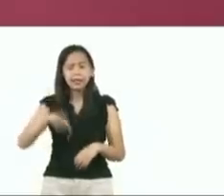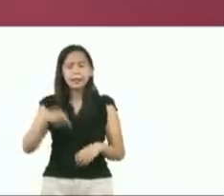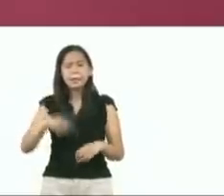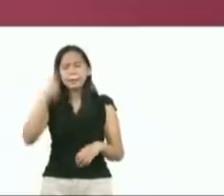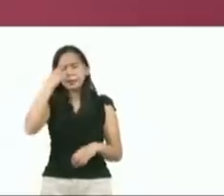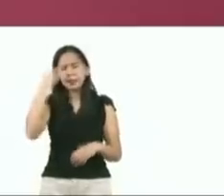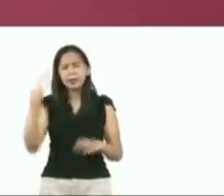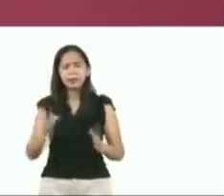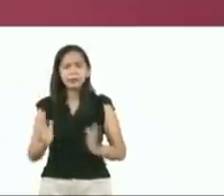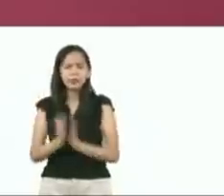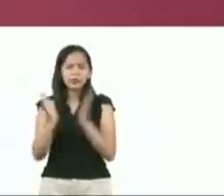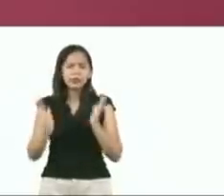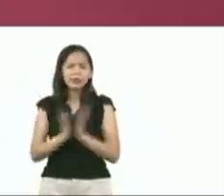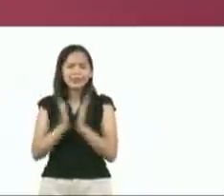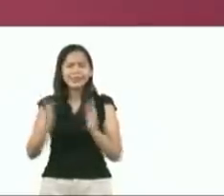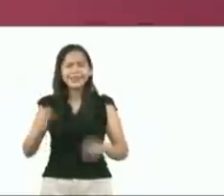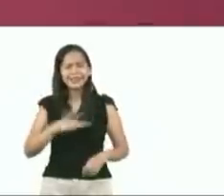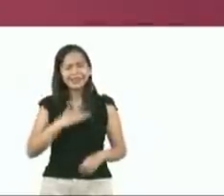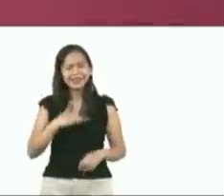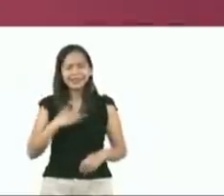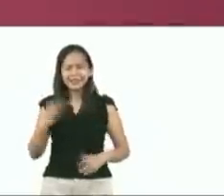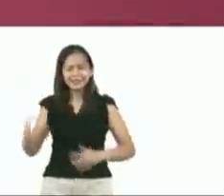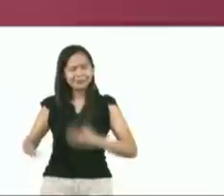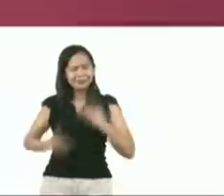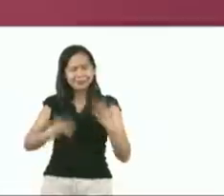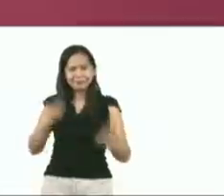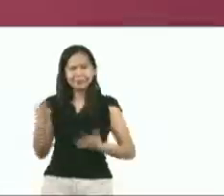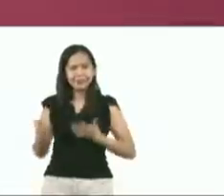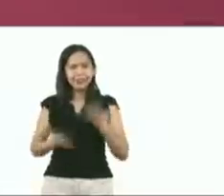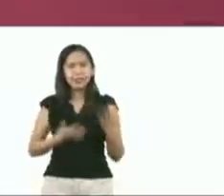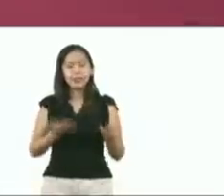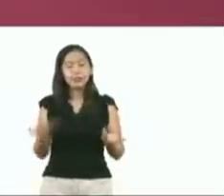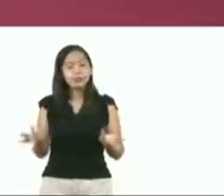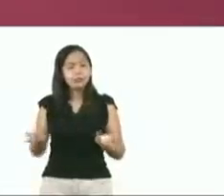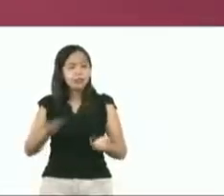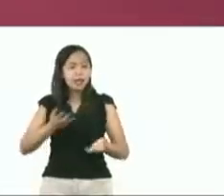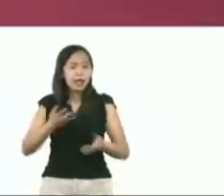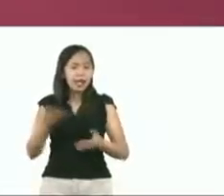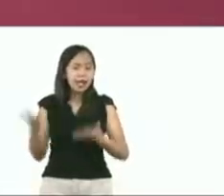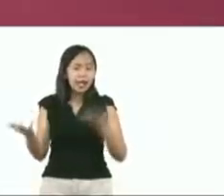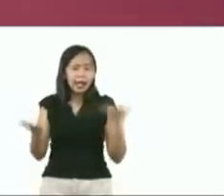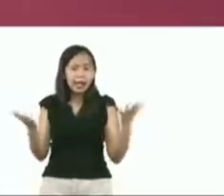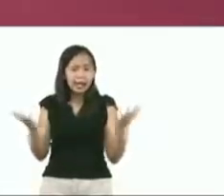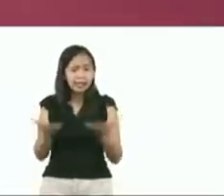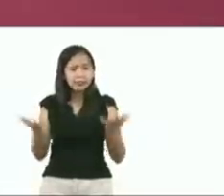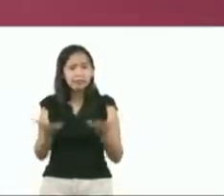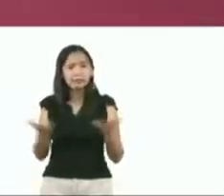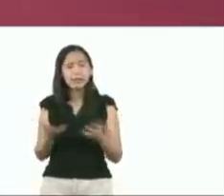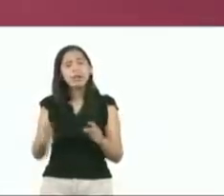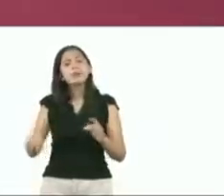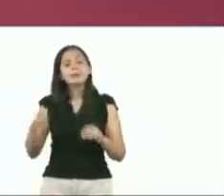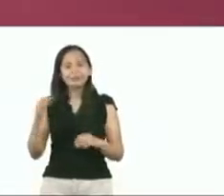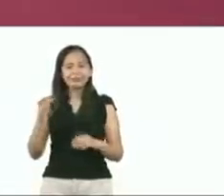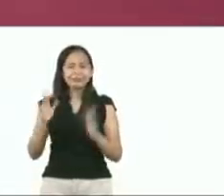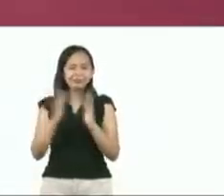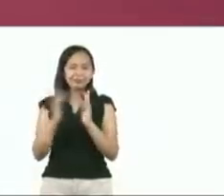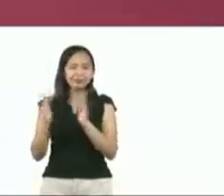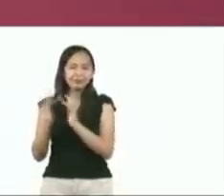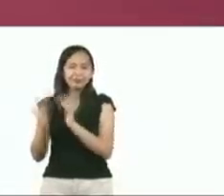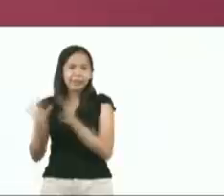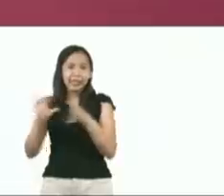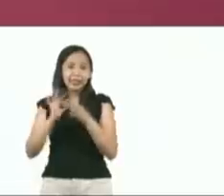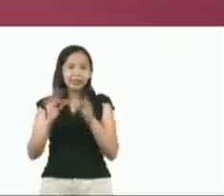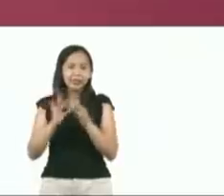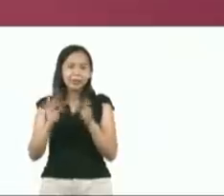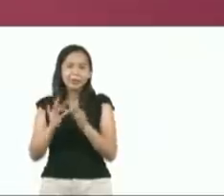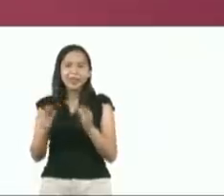manera activa, con gran entusiasmo. Se va a hacer una dinámica en redes sociales. A cada uno les va a tocar